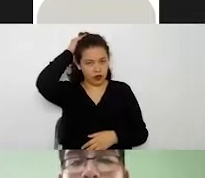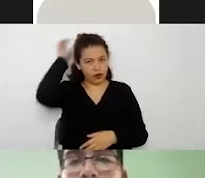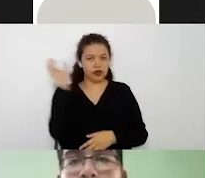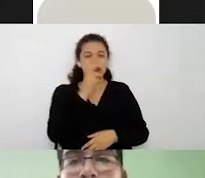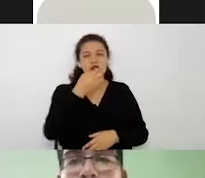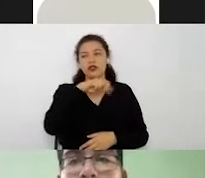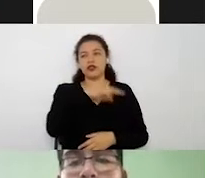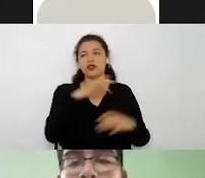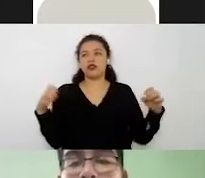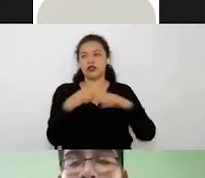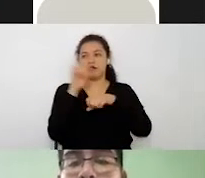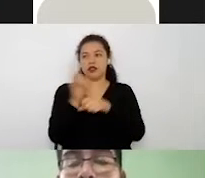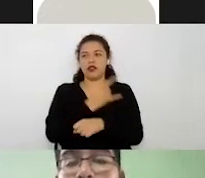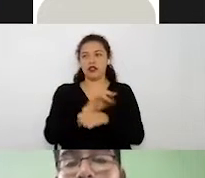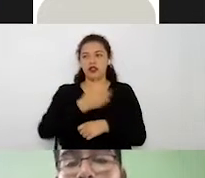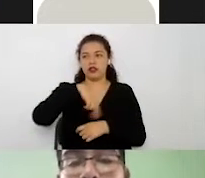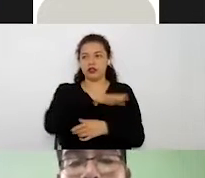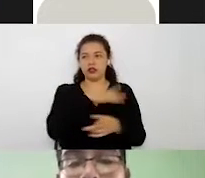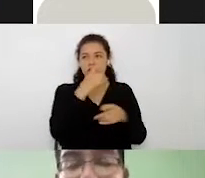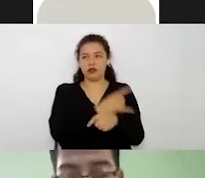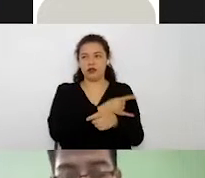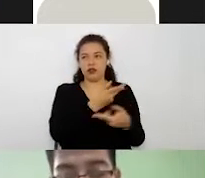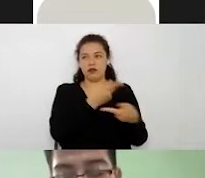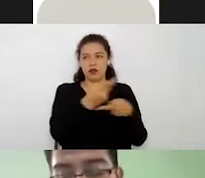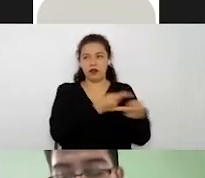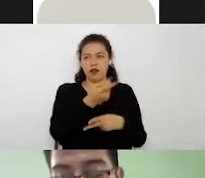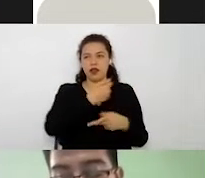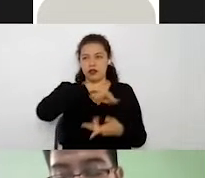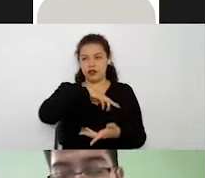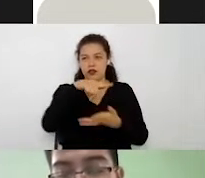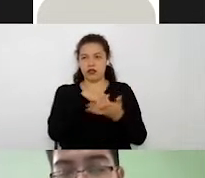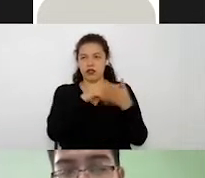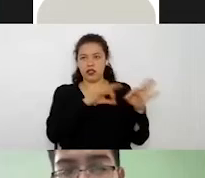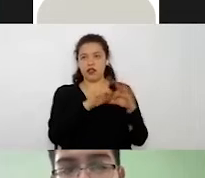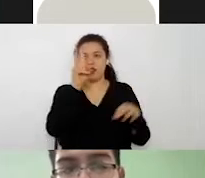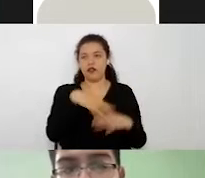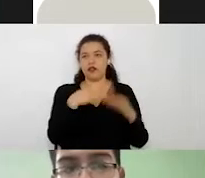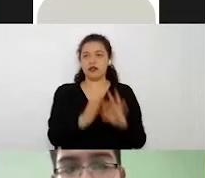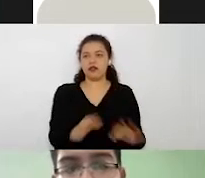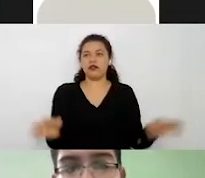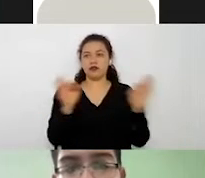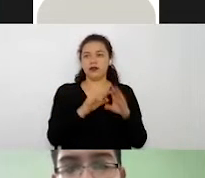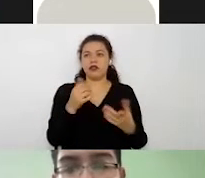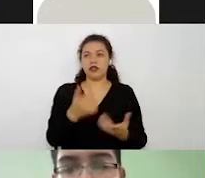en nuestro centro de trabajo, es importante también ponernos